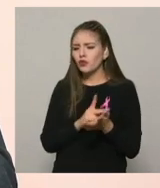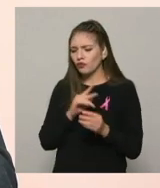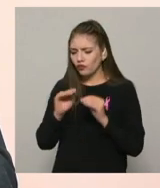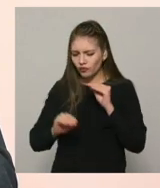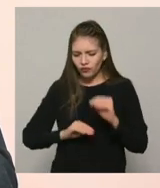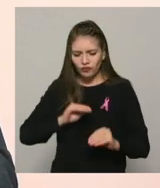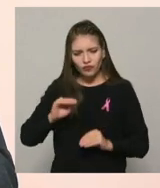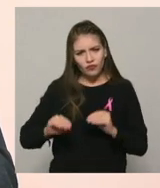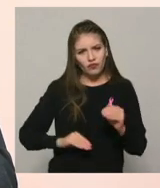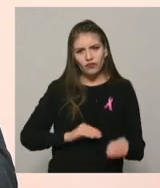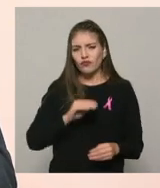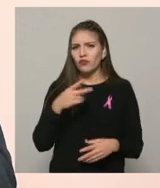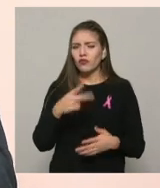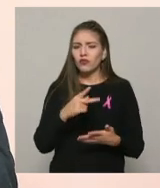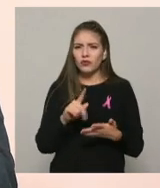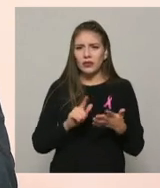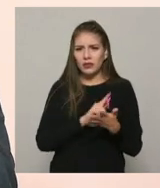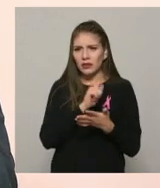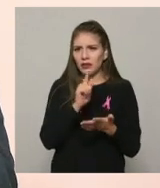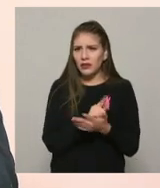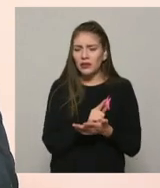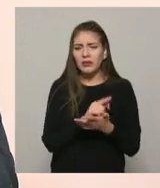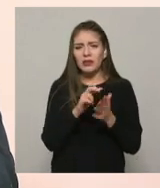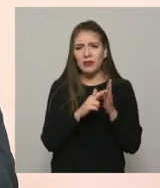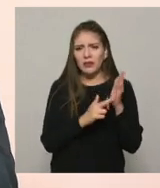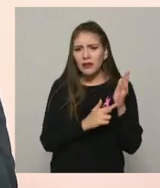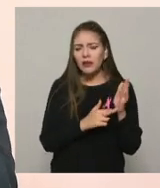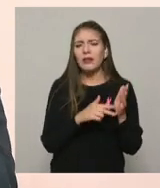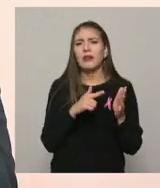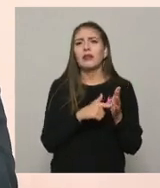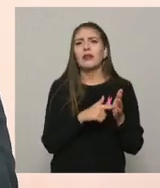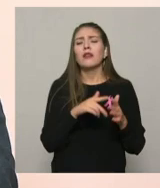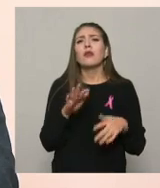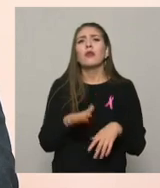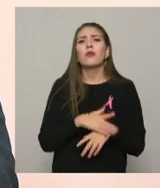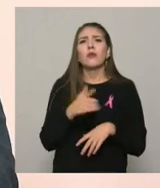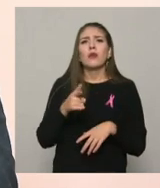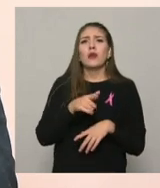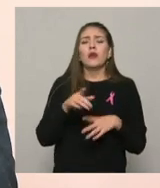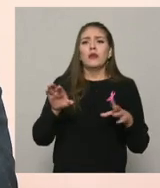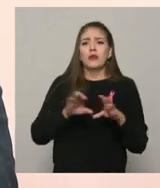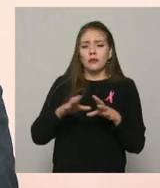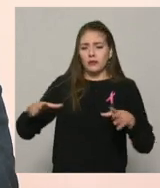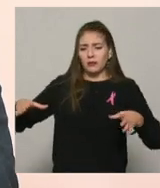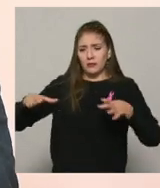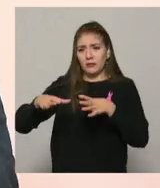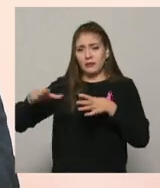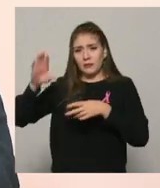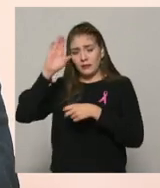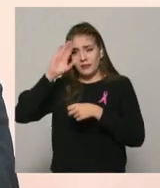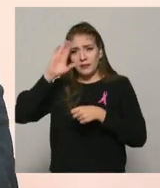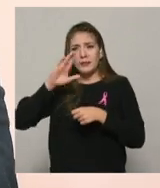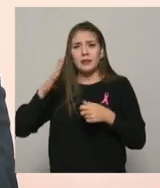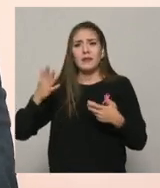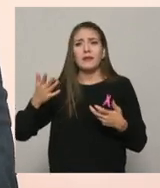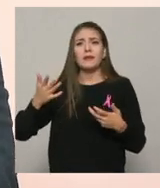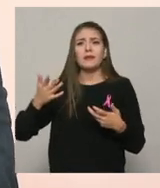políticas públicas, creo que la estigmatización de la comunidad científica como